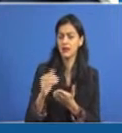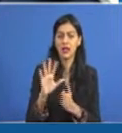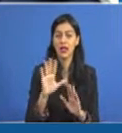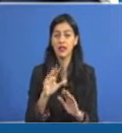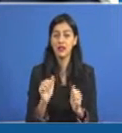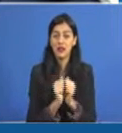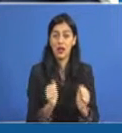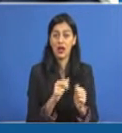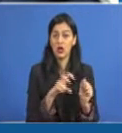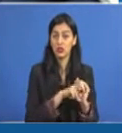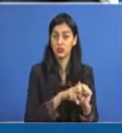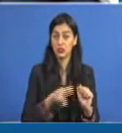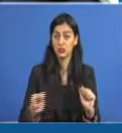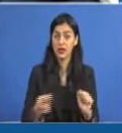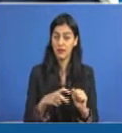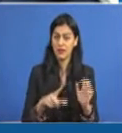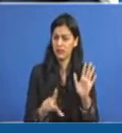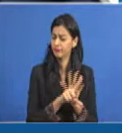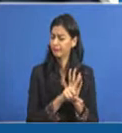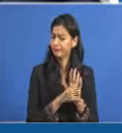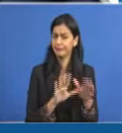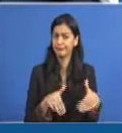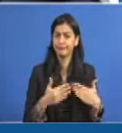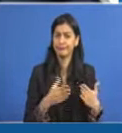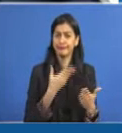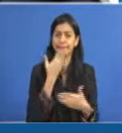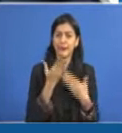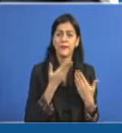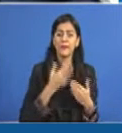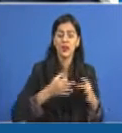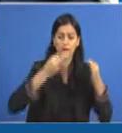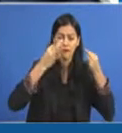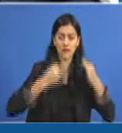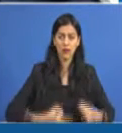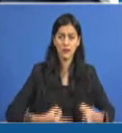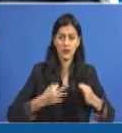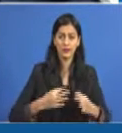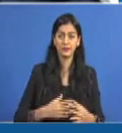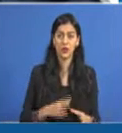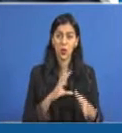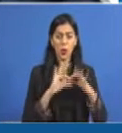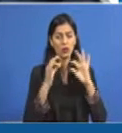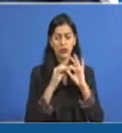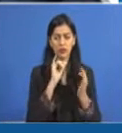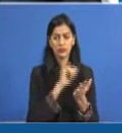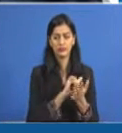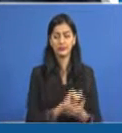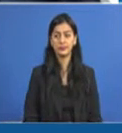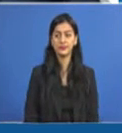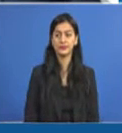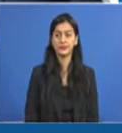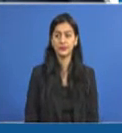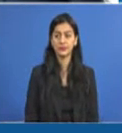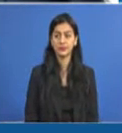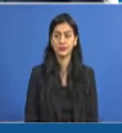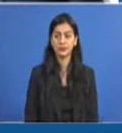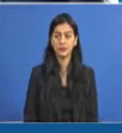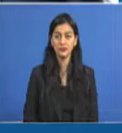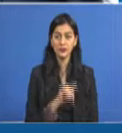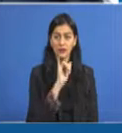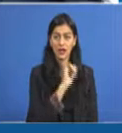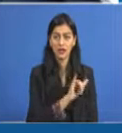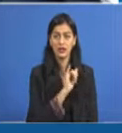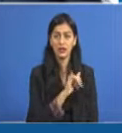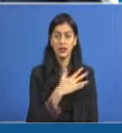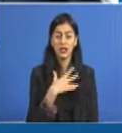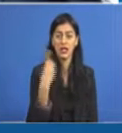Pero la recomendación siempre es la formalidad. Háblenos un poco de ese tema. Sí, definitivamente, en ese sentido, la Dirección